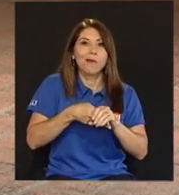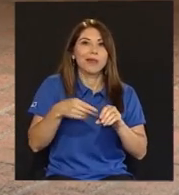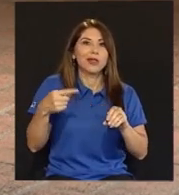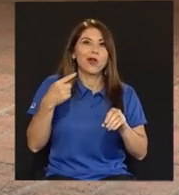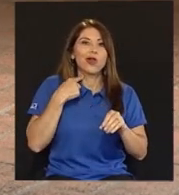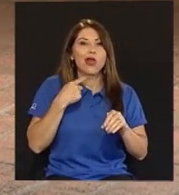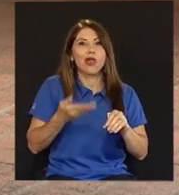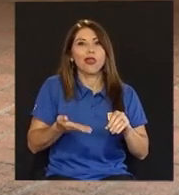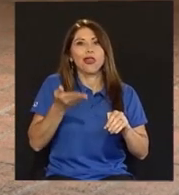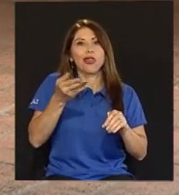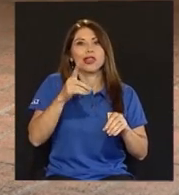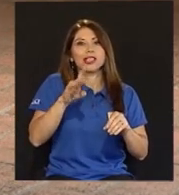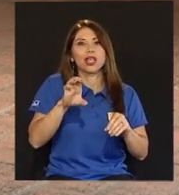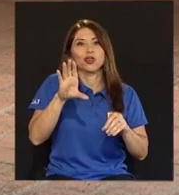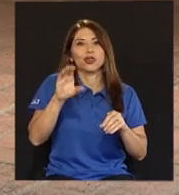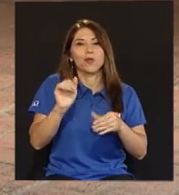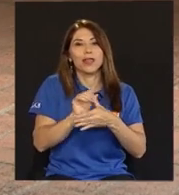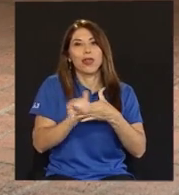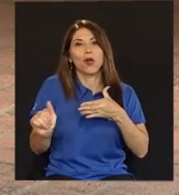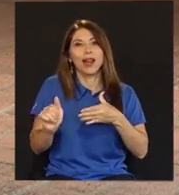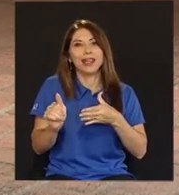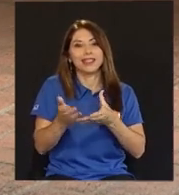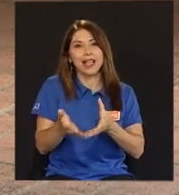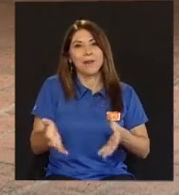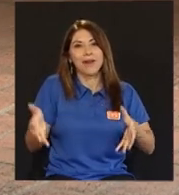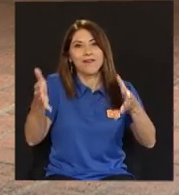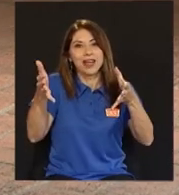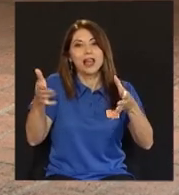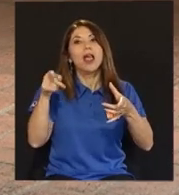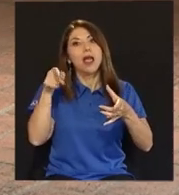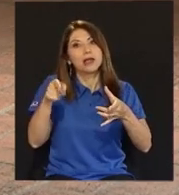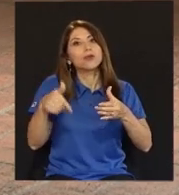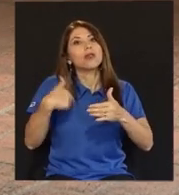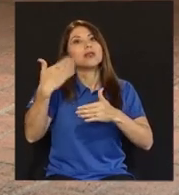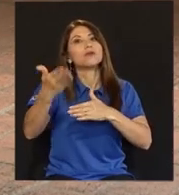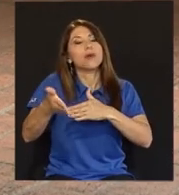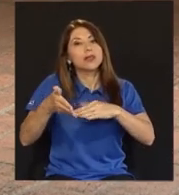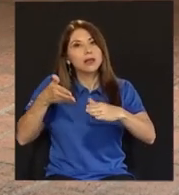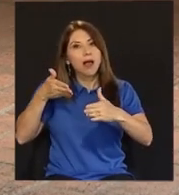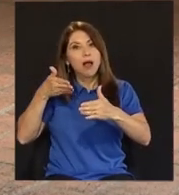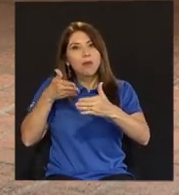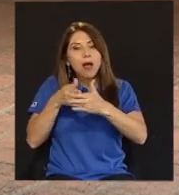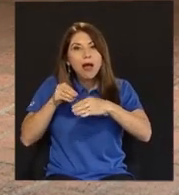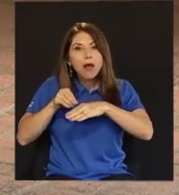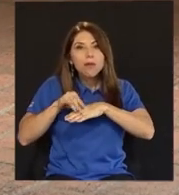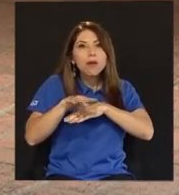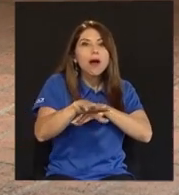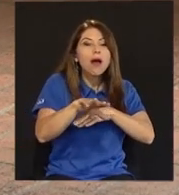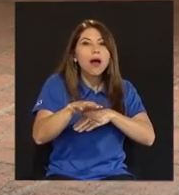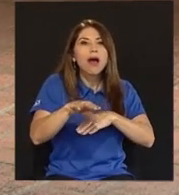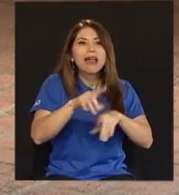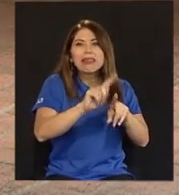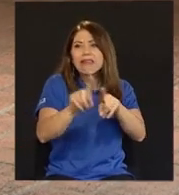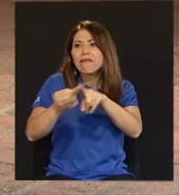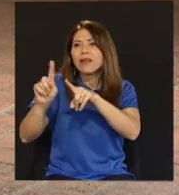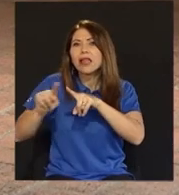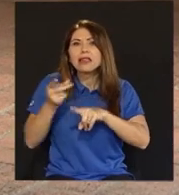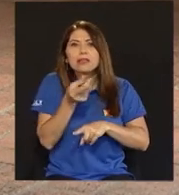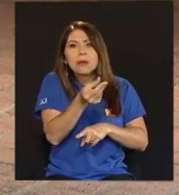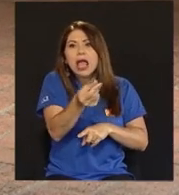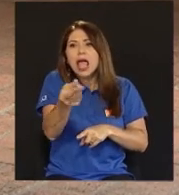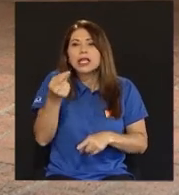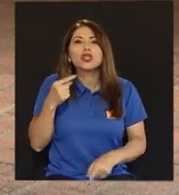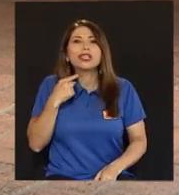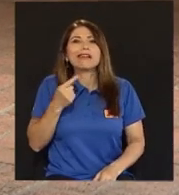$150 el barril, eso tarde o temprano nos va a golpear y habrá un incremento de precios y podrá verse durante cierto tiempo